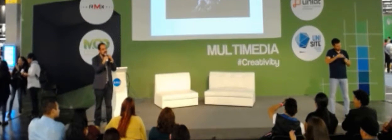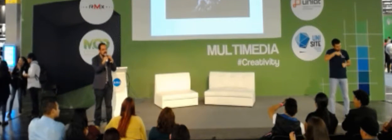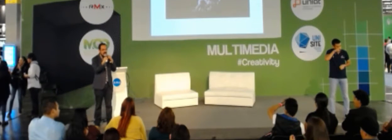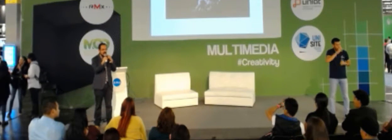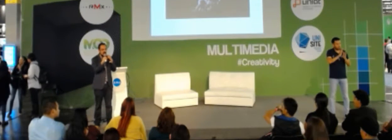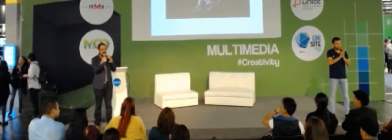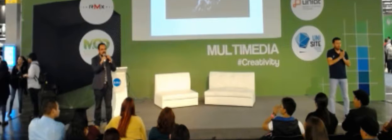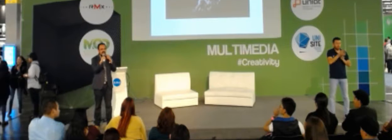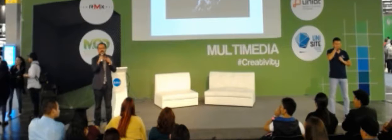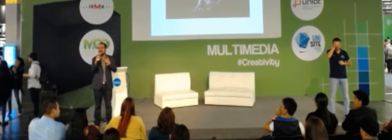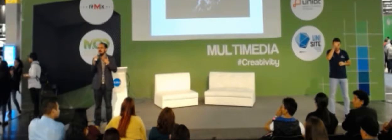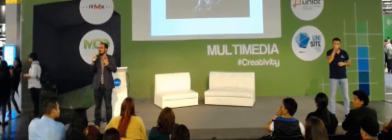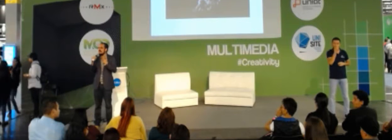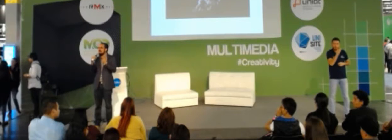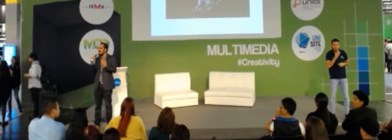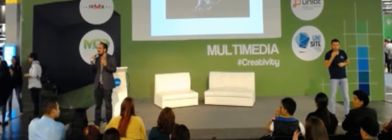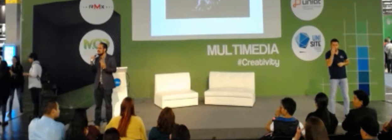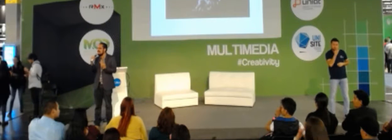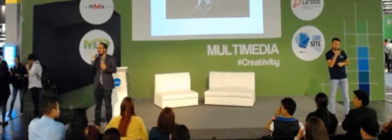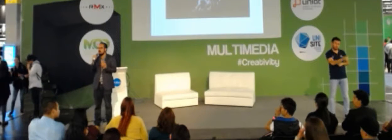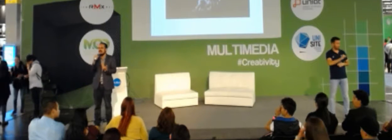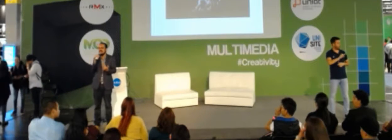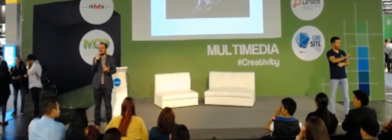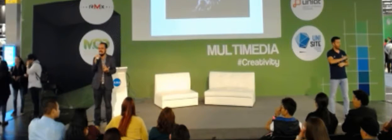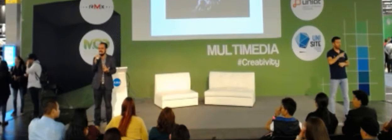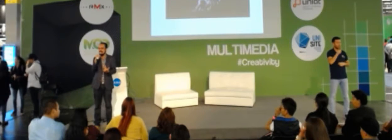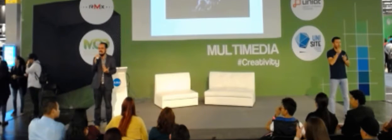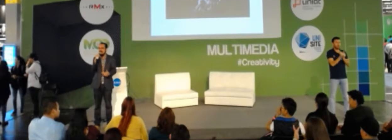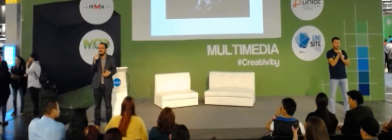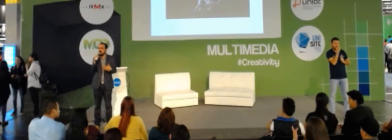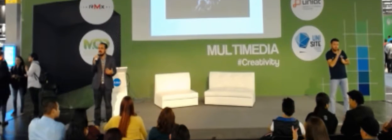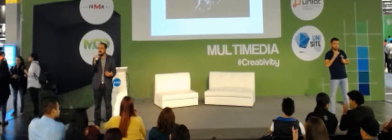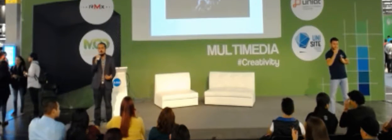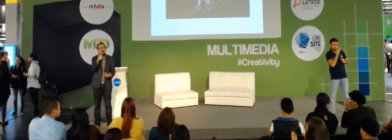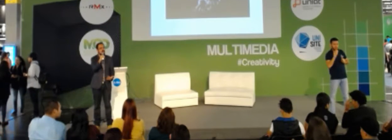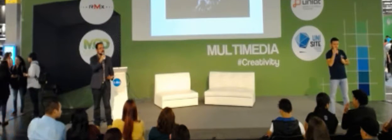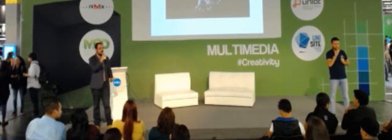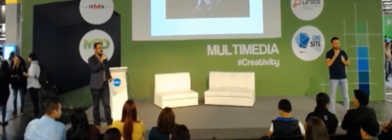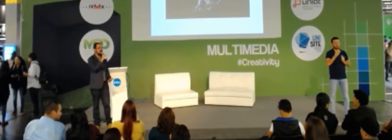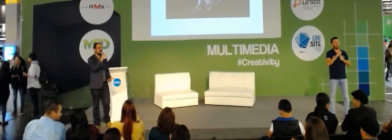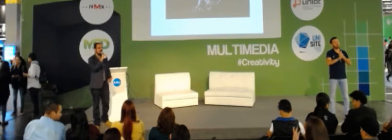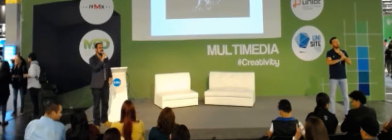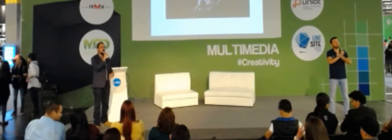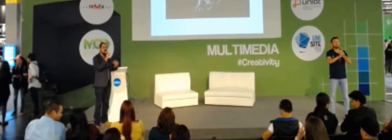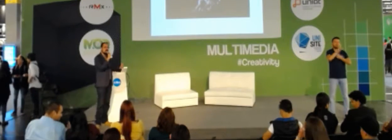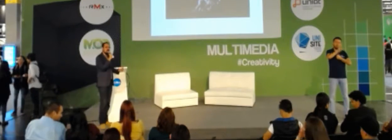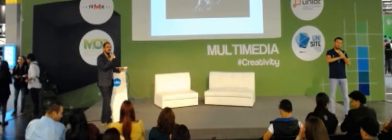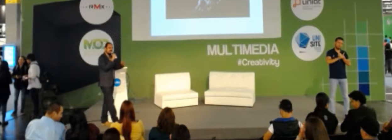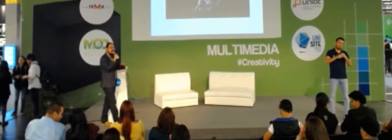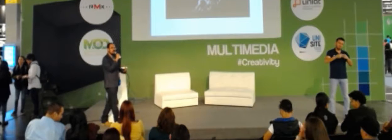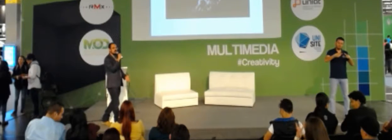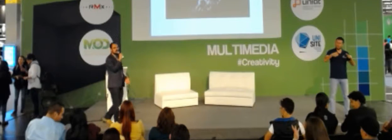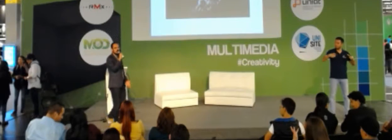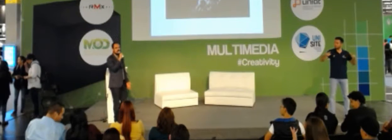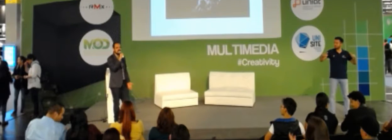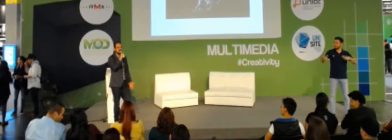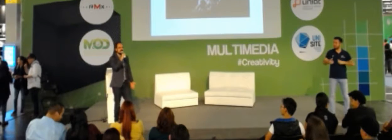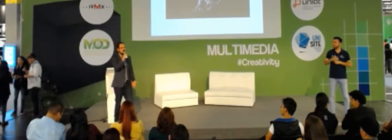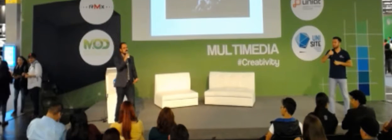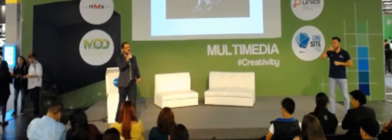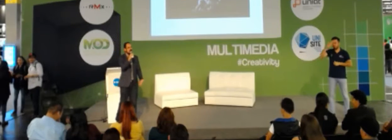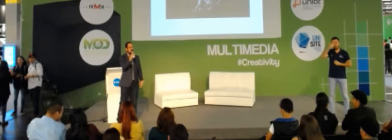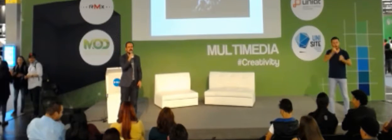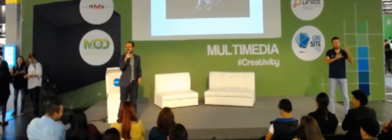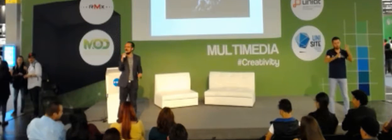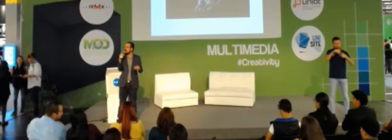leer los labios y que verbalicen, que oralicen. Eso generó muchos problemas. Yo simplemente a ti que hoy nos acompañas en